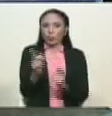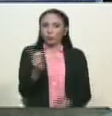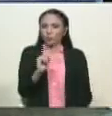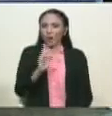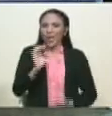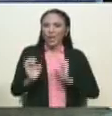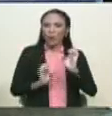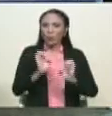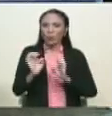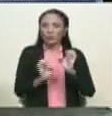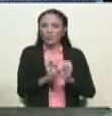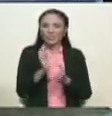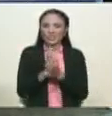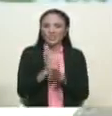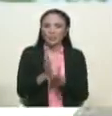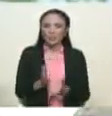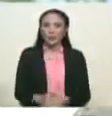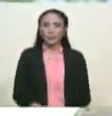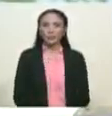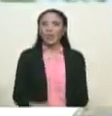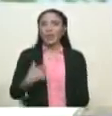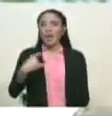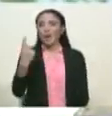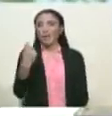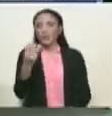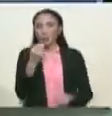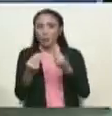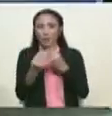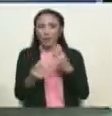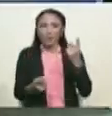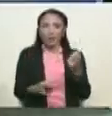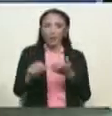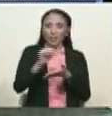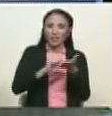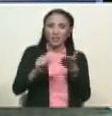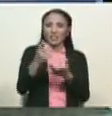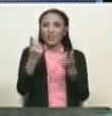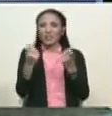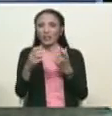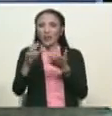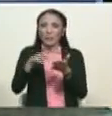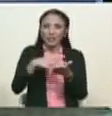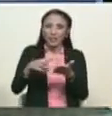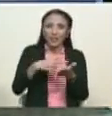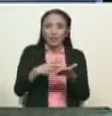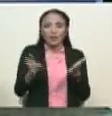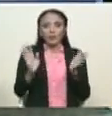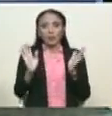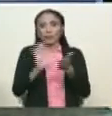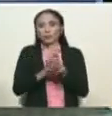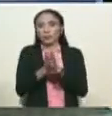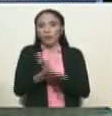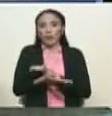excusas. No, que falta esto, que falta aquello. Bueno, pero si falta, debe dejar de faltar.